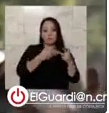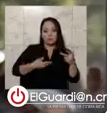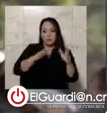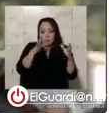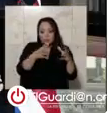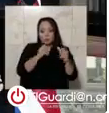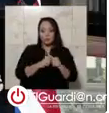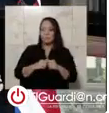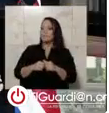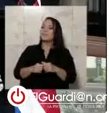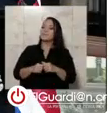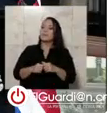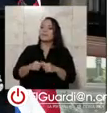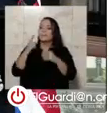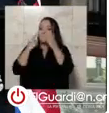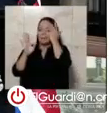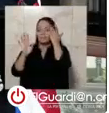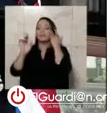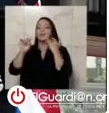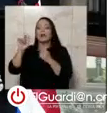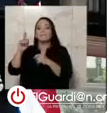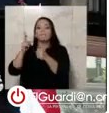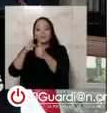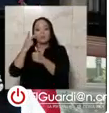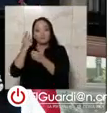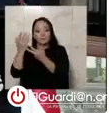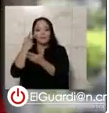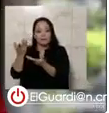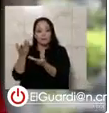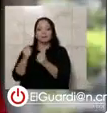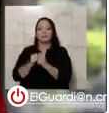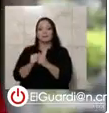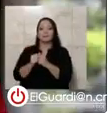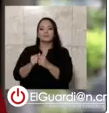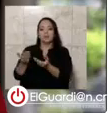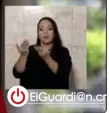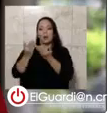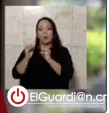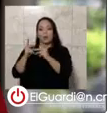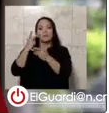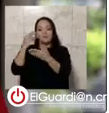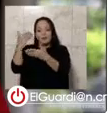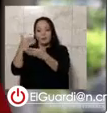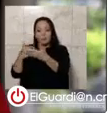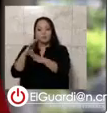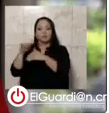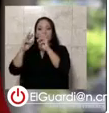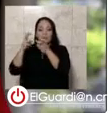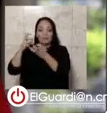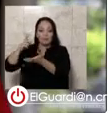Yo creo, don Alan, primero denos la oportunidad de ver con todas estas, el tema de la condonación de